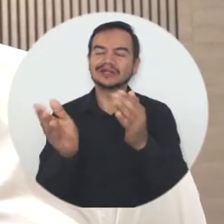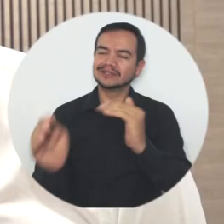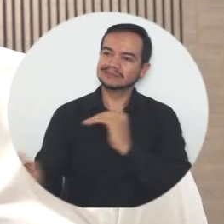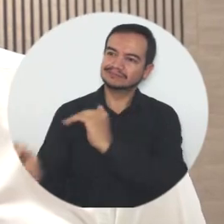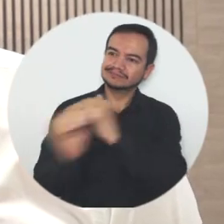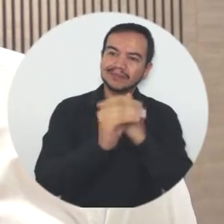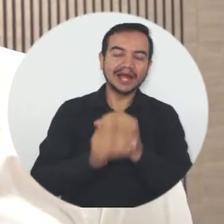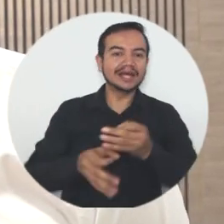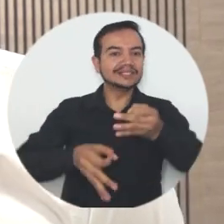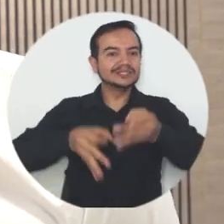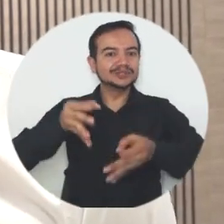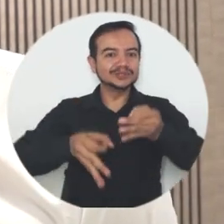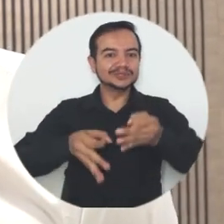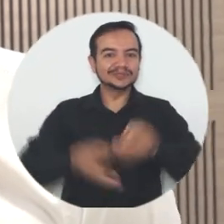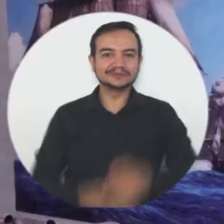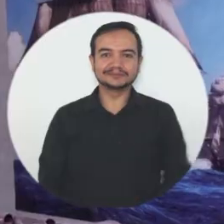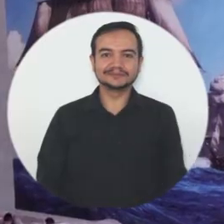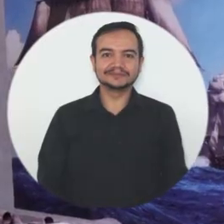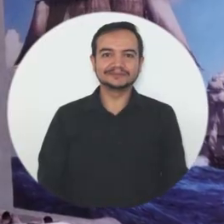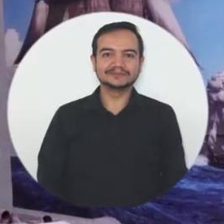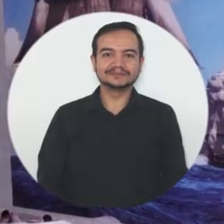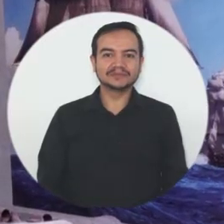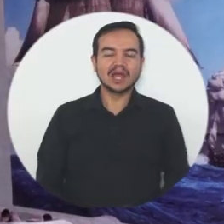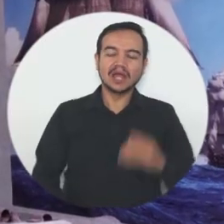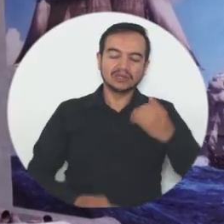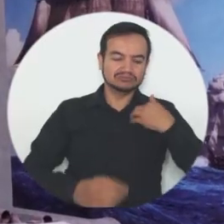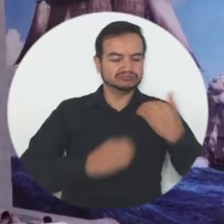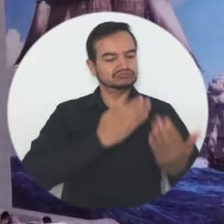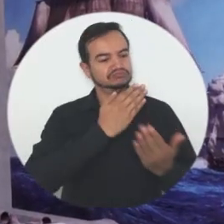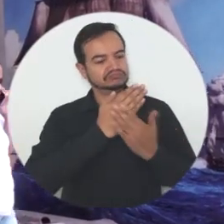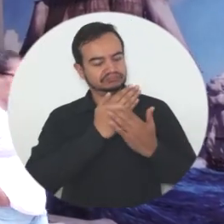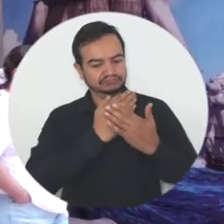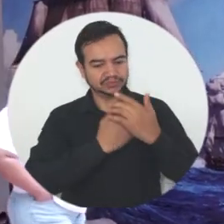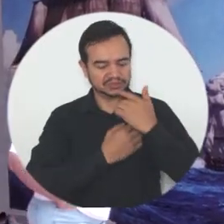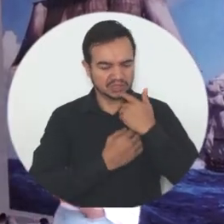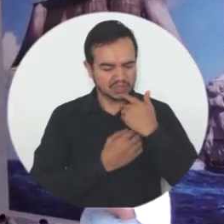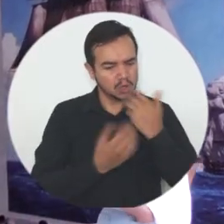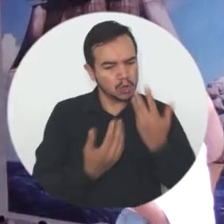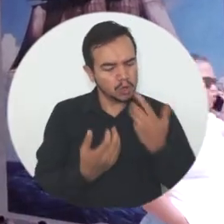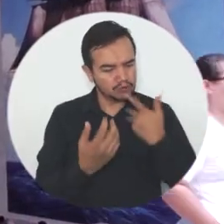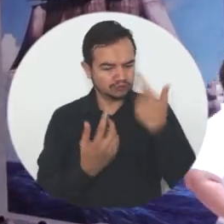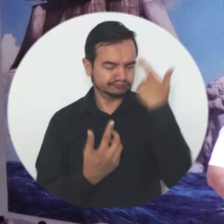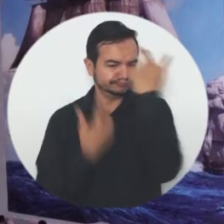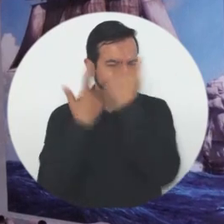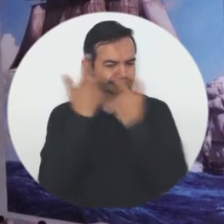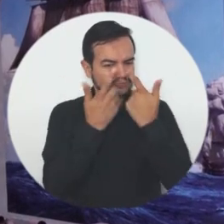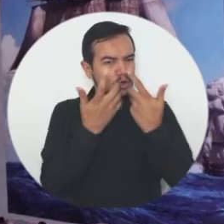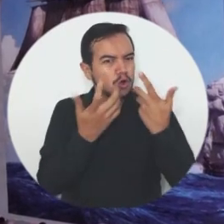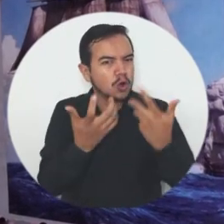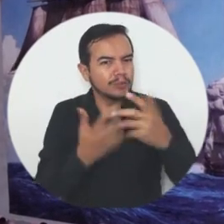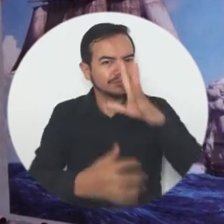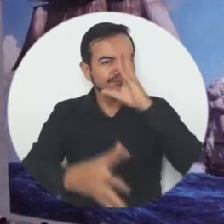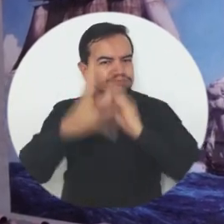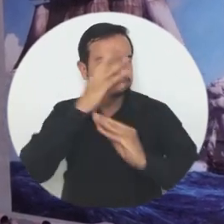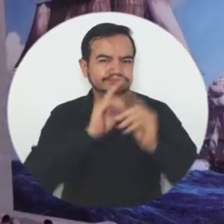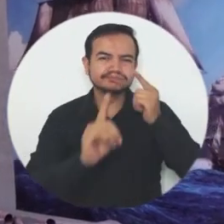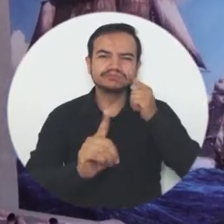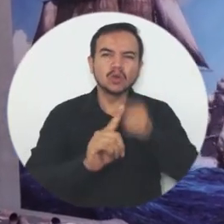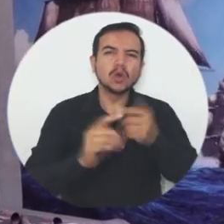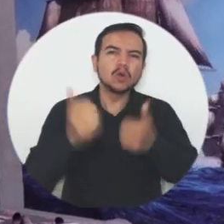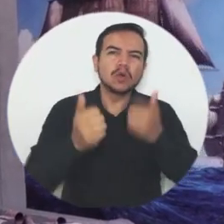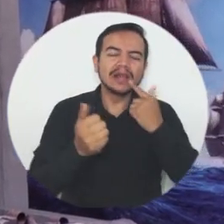sociedad sea más justa. Se nos hizo una invitación a repensar la forma en que